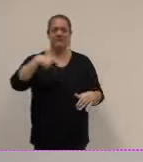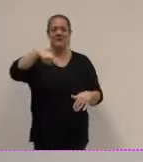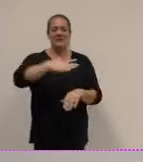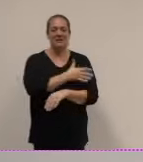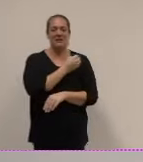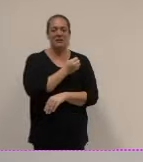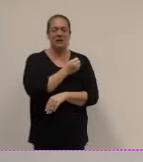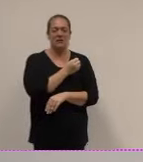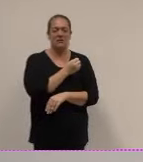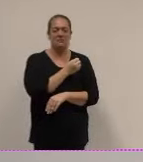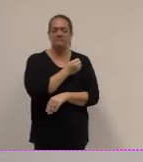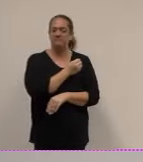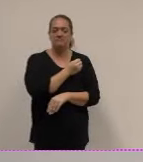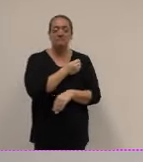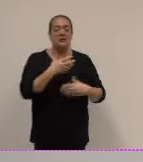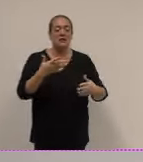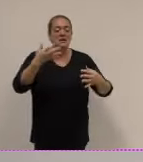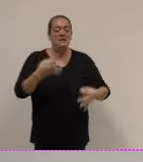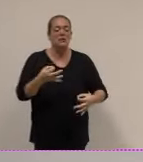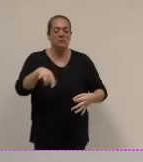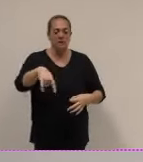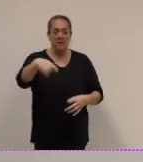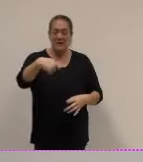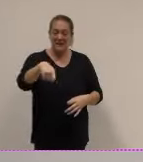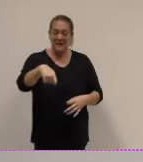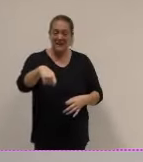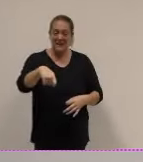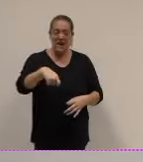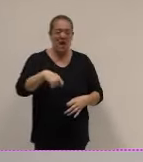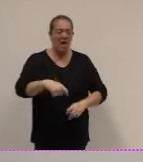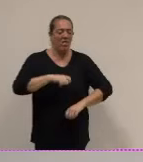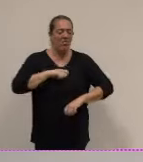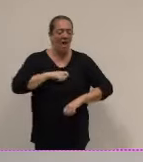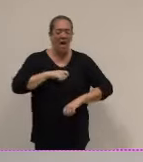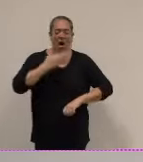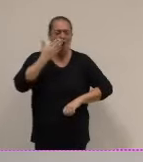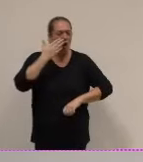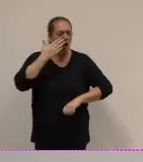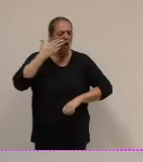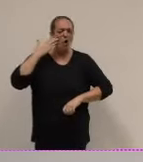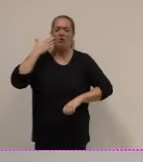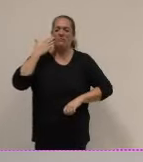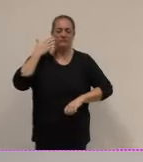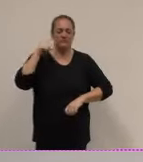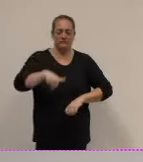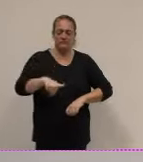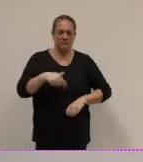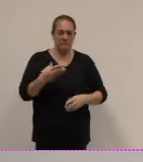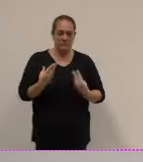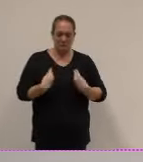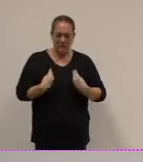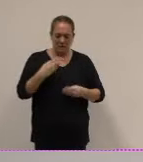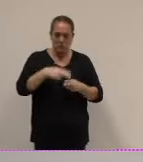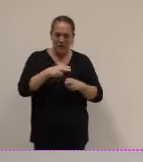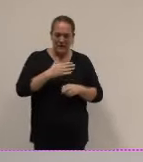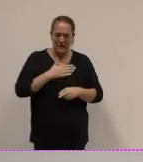Cabildo. Y les aseguro que ser presidente es el mayor honor de mi vida política, sin duda. Y